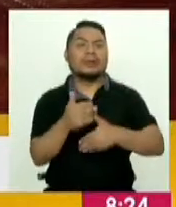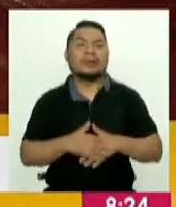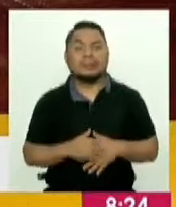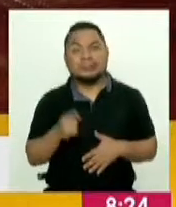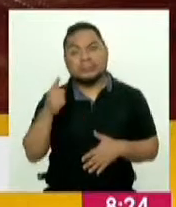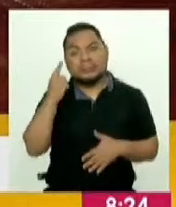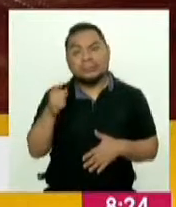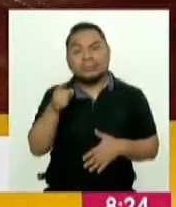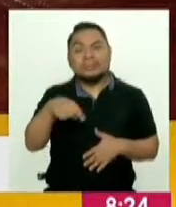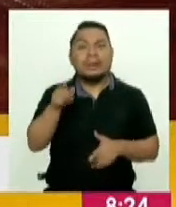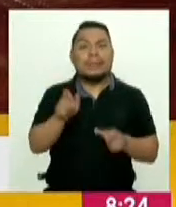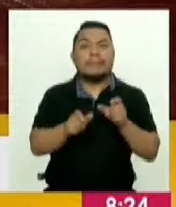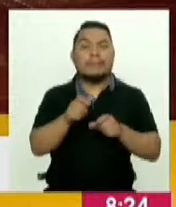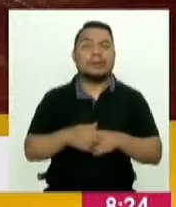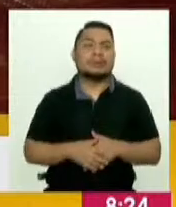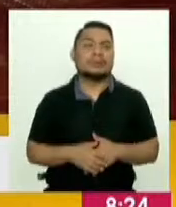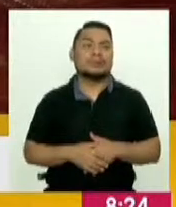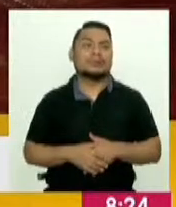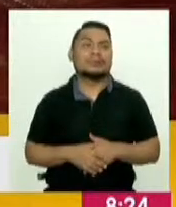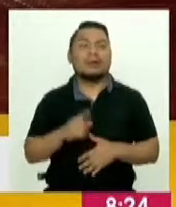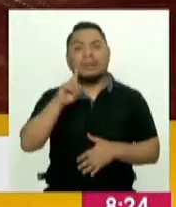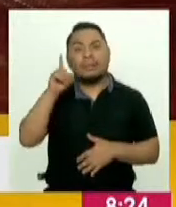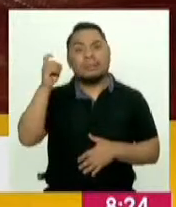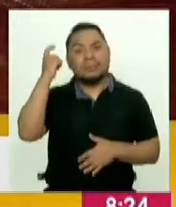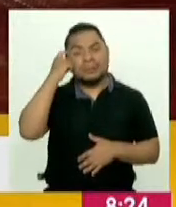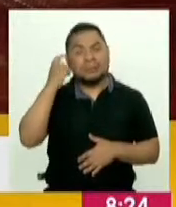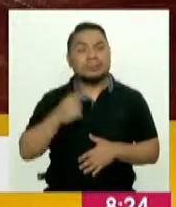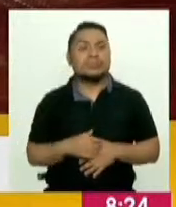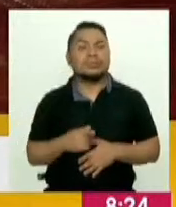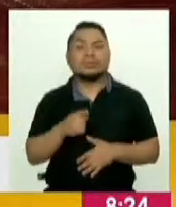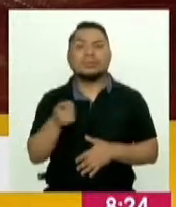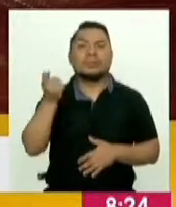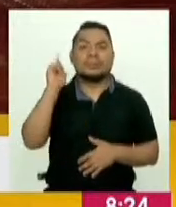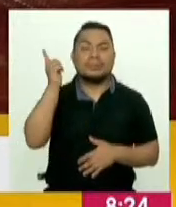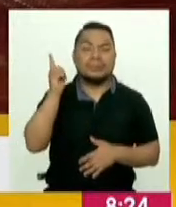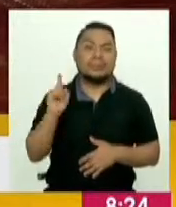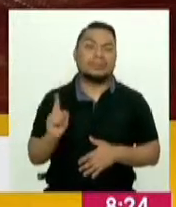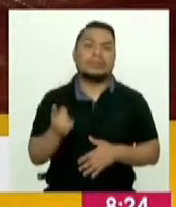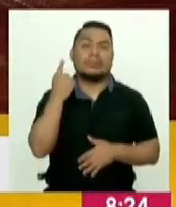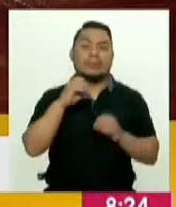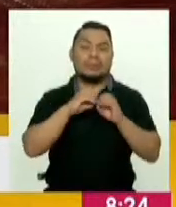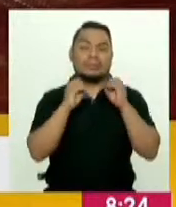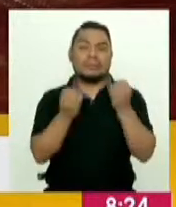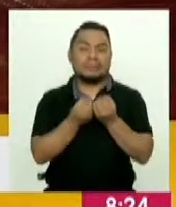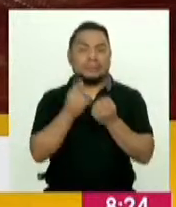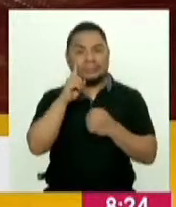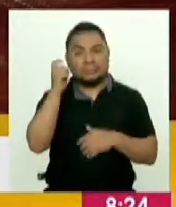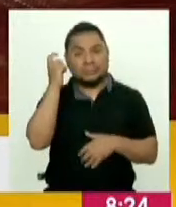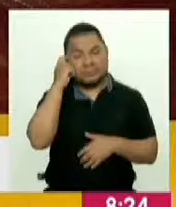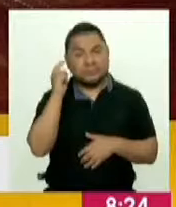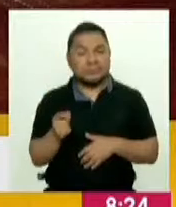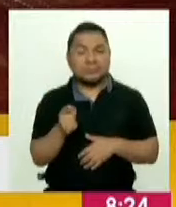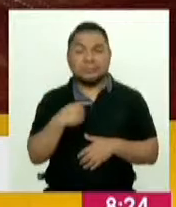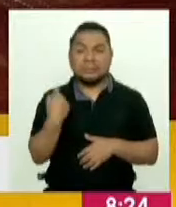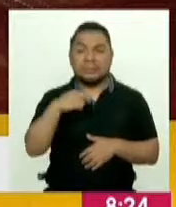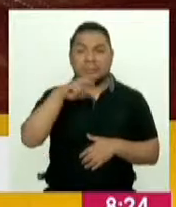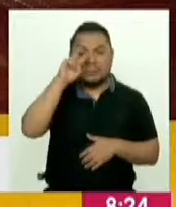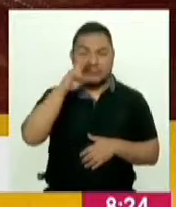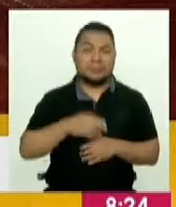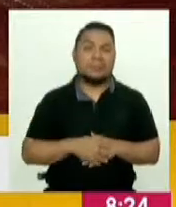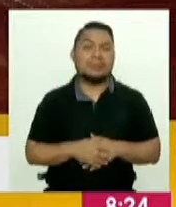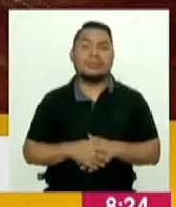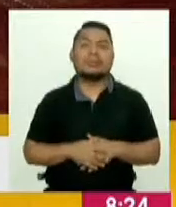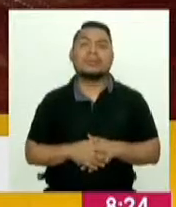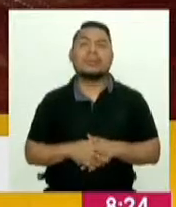a determinados personajes políticos o los líderes de las principales organizaciones políticas de nuestro país.